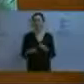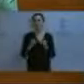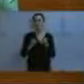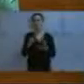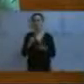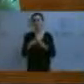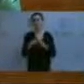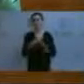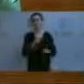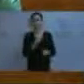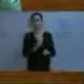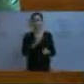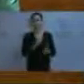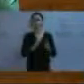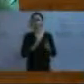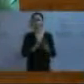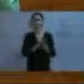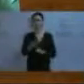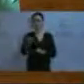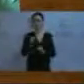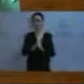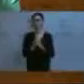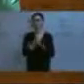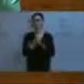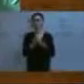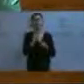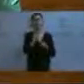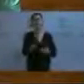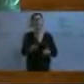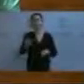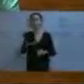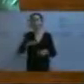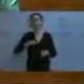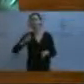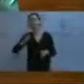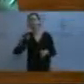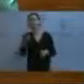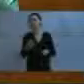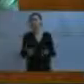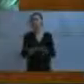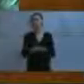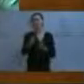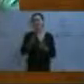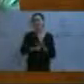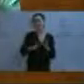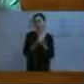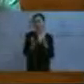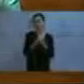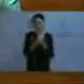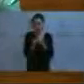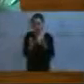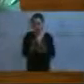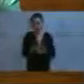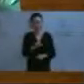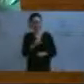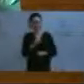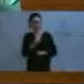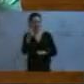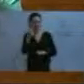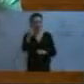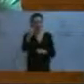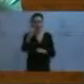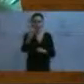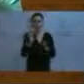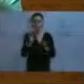políticas estatales en materia de empleo, como hacen otras comunidades autónomas, por ejemplo, con un programa ambicioso de parados de larga